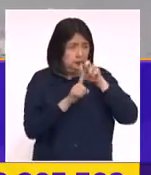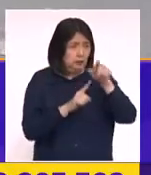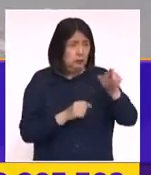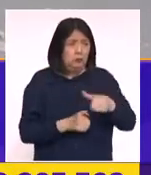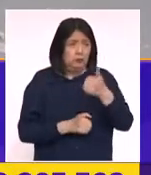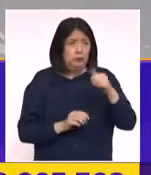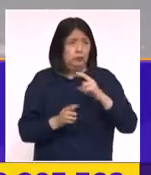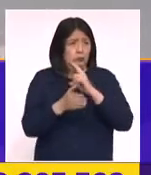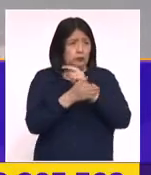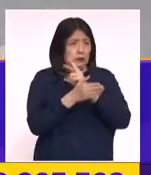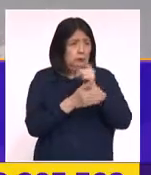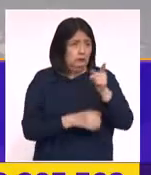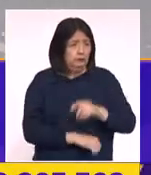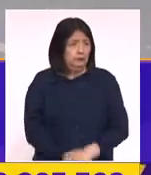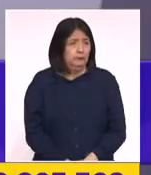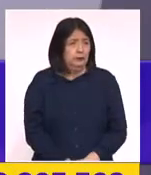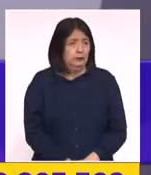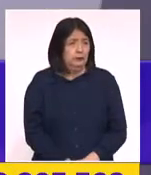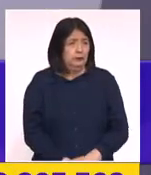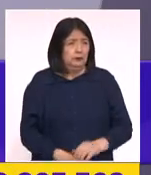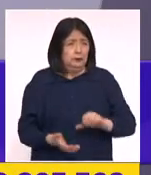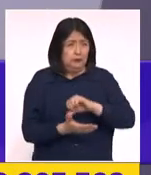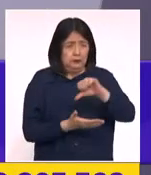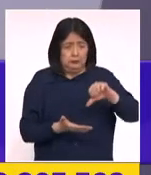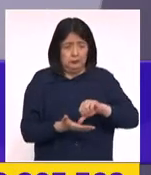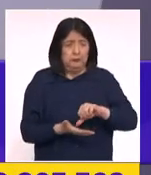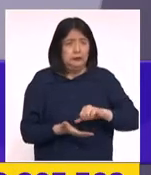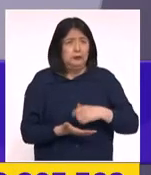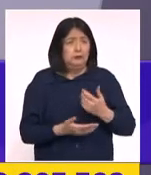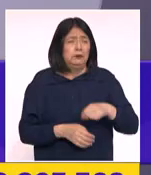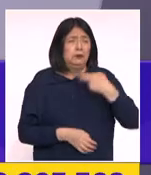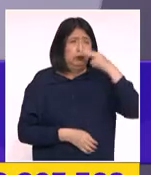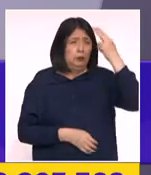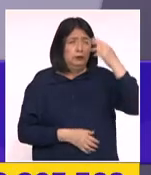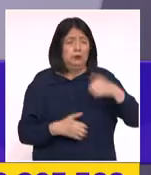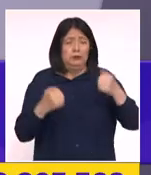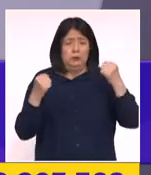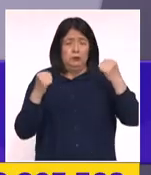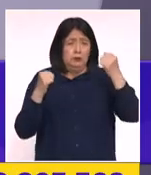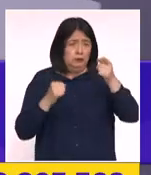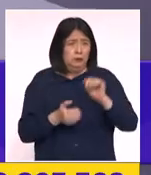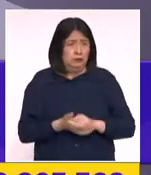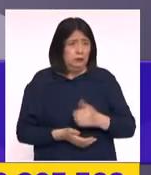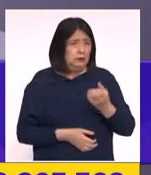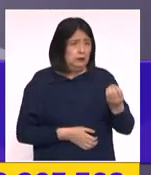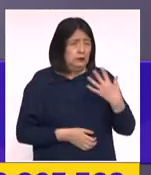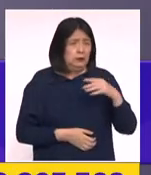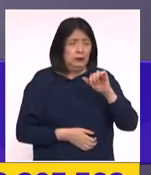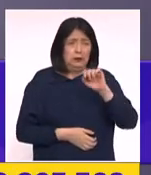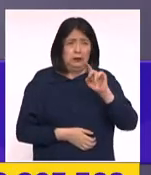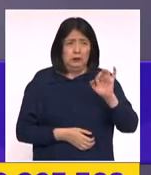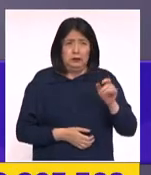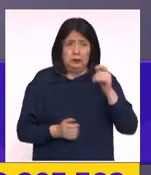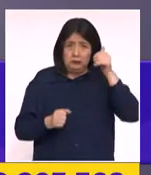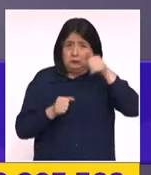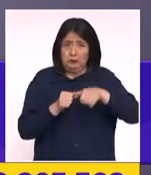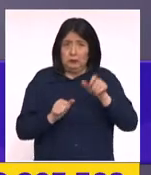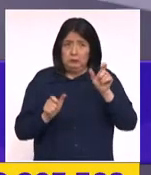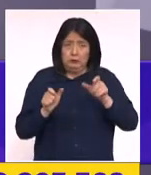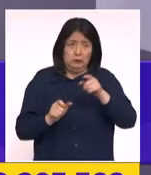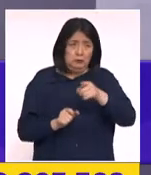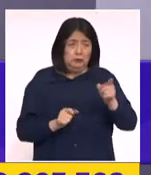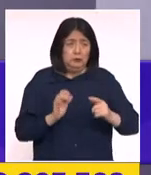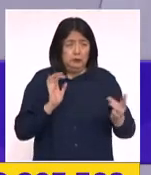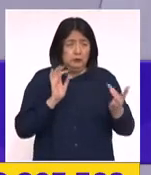nuevo tuit. Plaza de Armas, Huánuco, Perú. Paro nacional, dice Ángel Guari. Les recordamos a todos los ciudadanos que